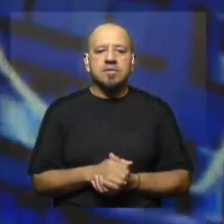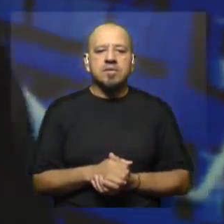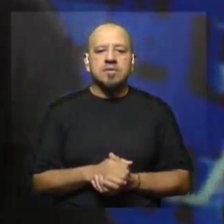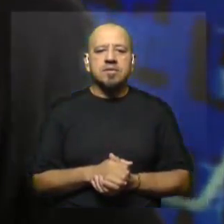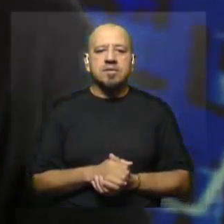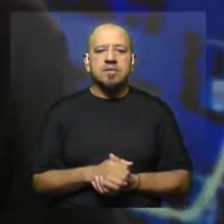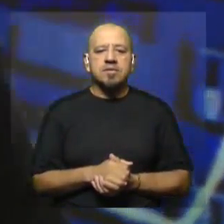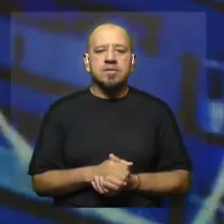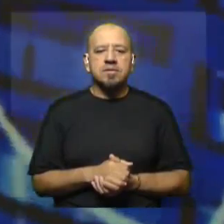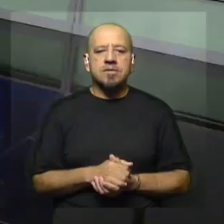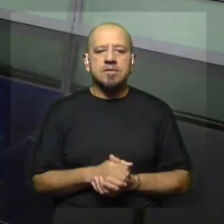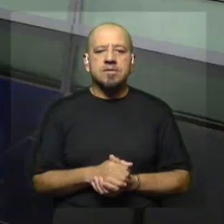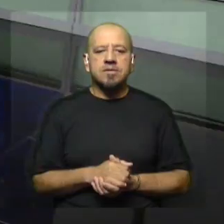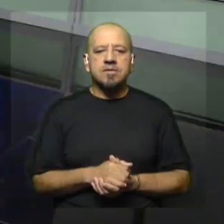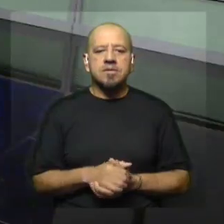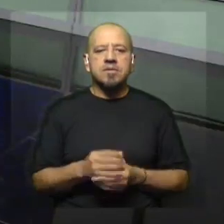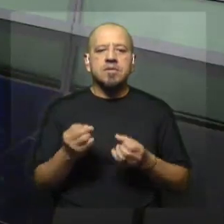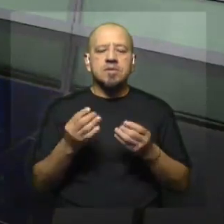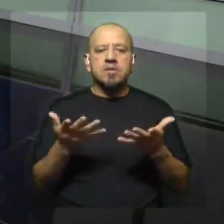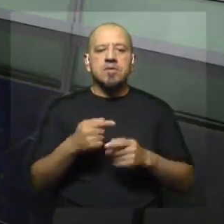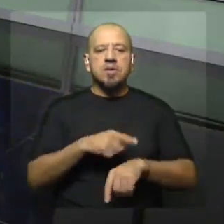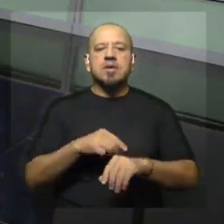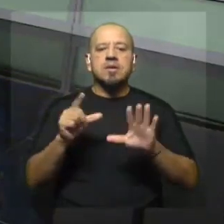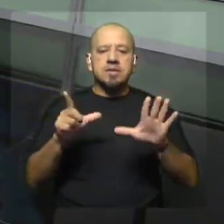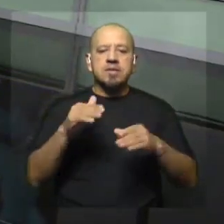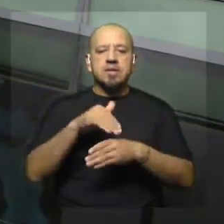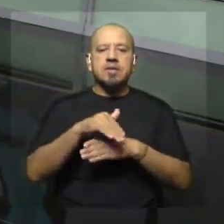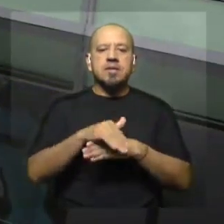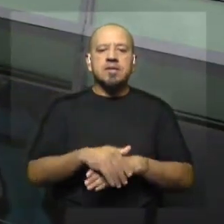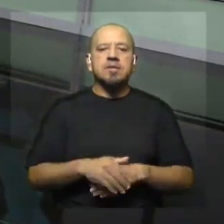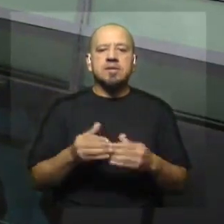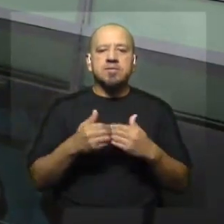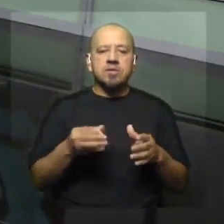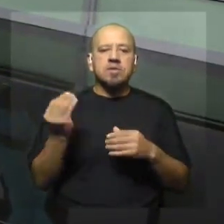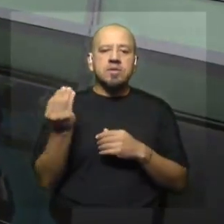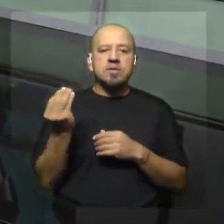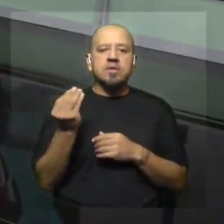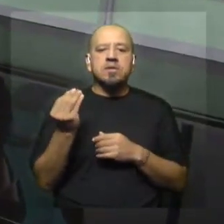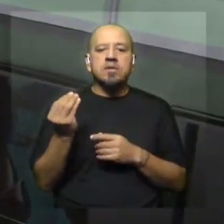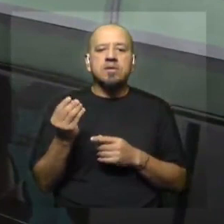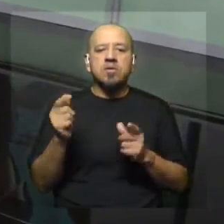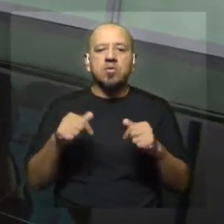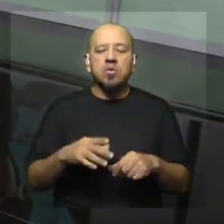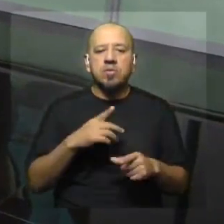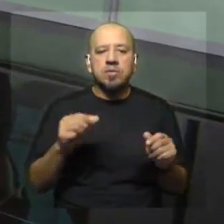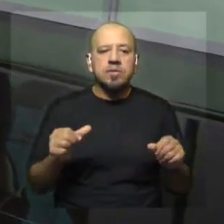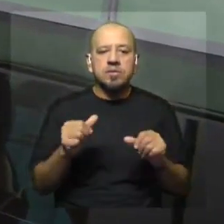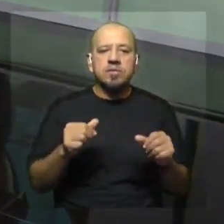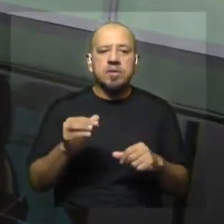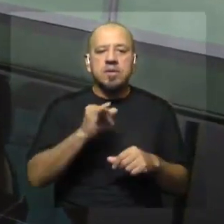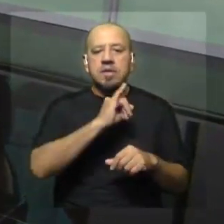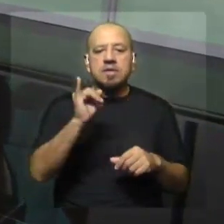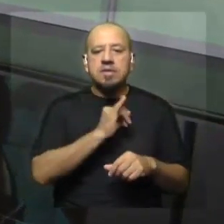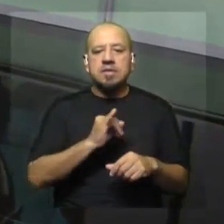Muchas gracias. Daniel, que está en las corridas. ¿Por qué? Porque ahora nomás a las 19 se siguen los festejos que empezaron el sábado. Exactamente. Y hoy se van a estar realizando en la Sala Zita Rosa.